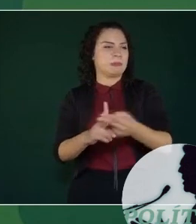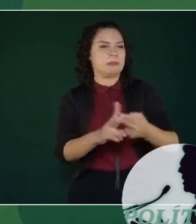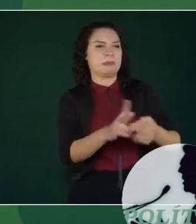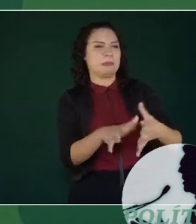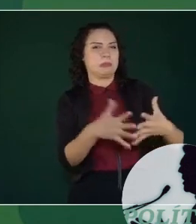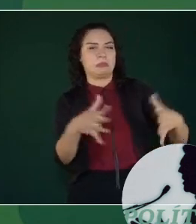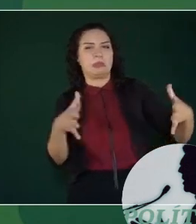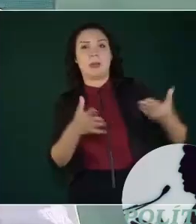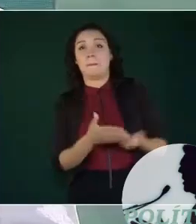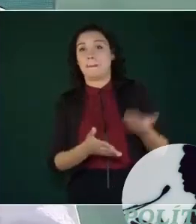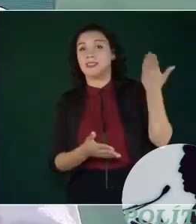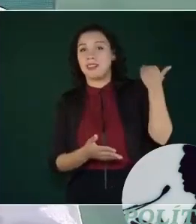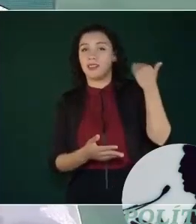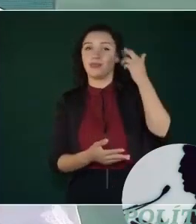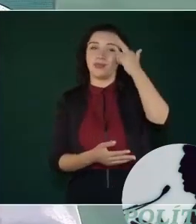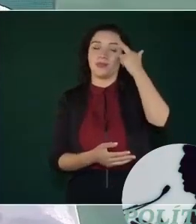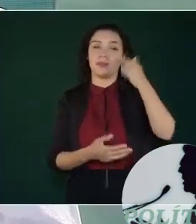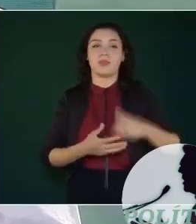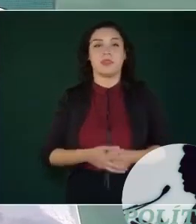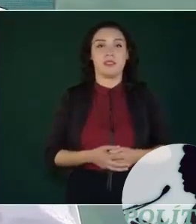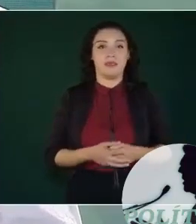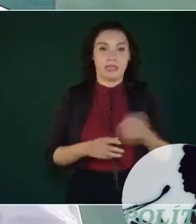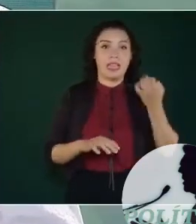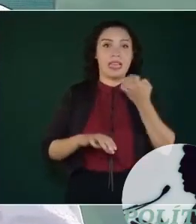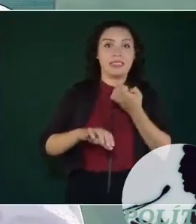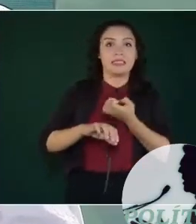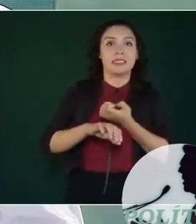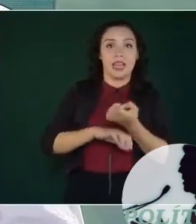como era antes, desde el Estado.